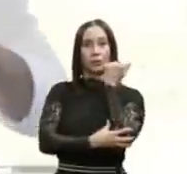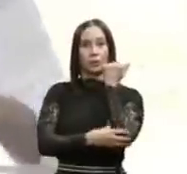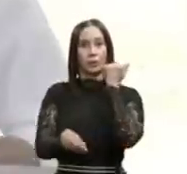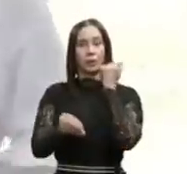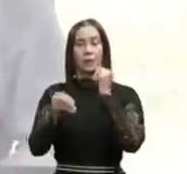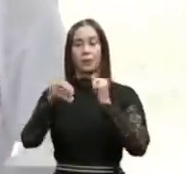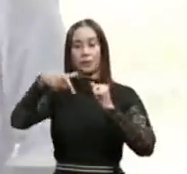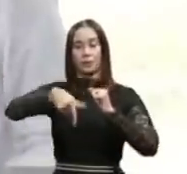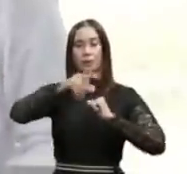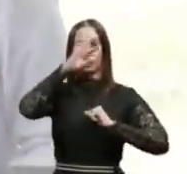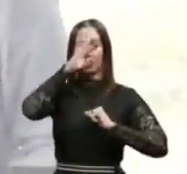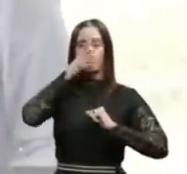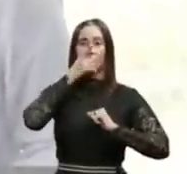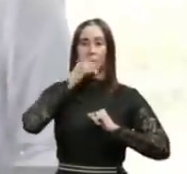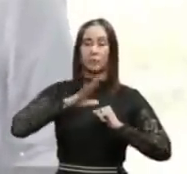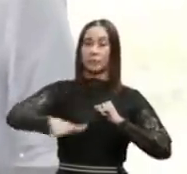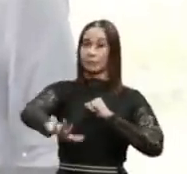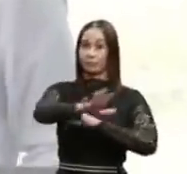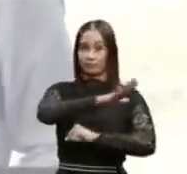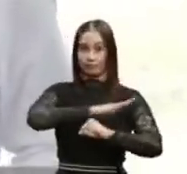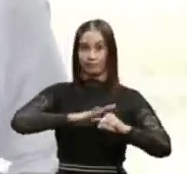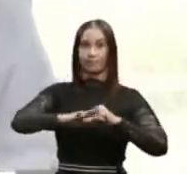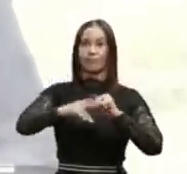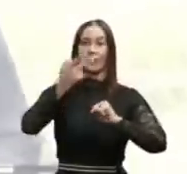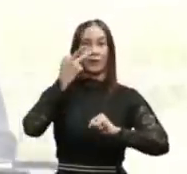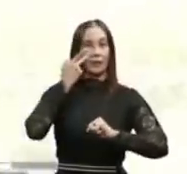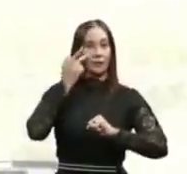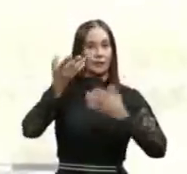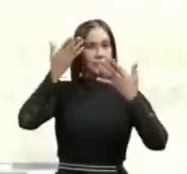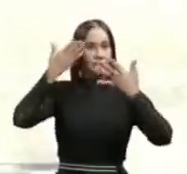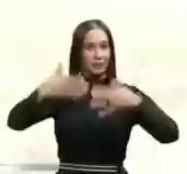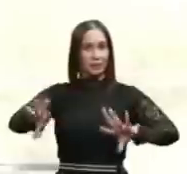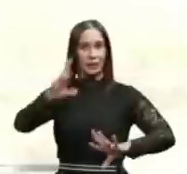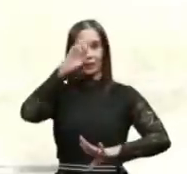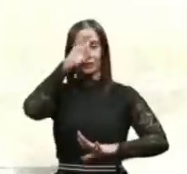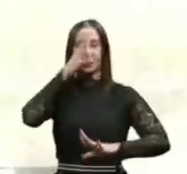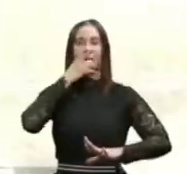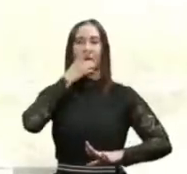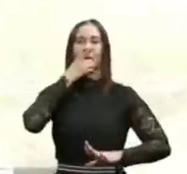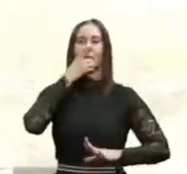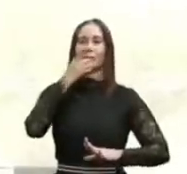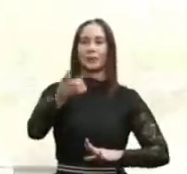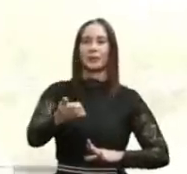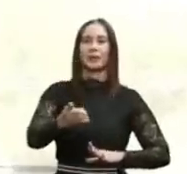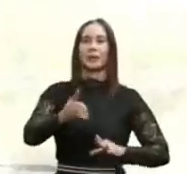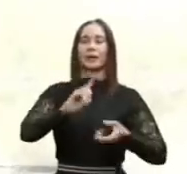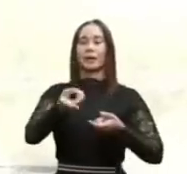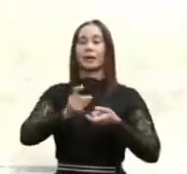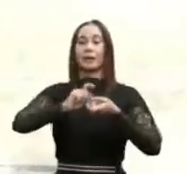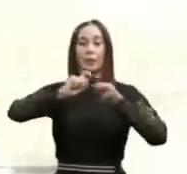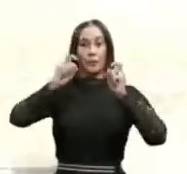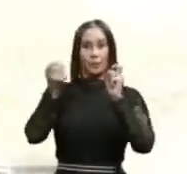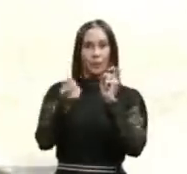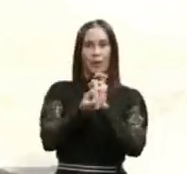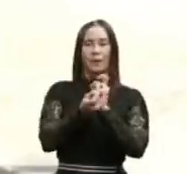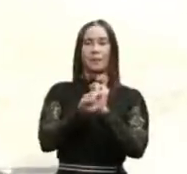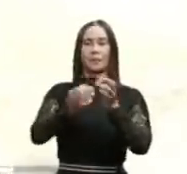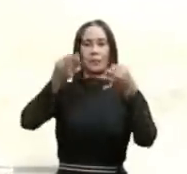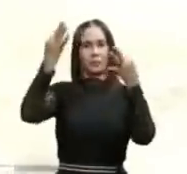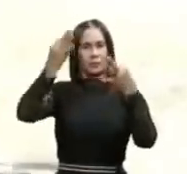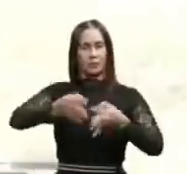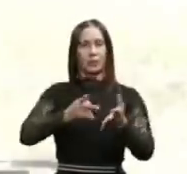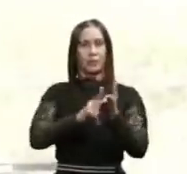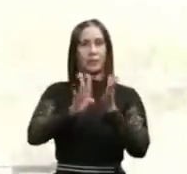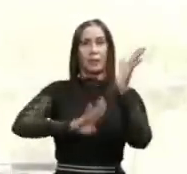general de la República Dominicana, y se ve ya que la República Dominicana está en un verdadero camino para